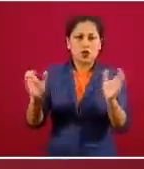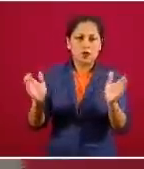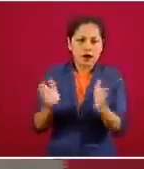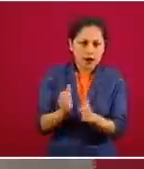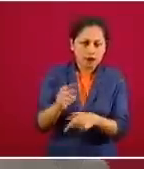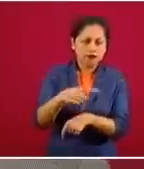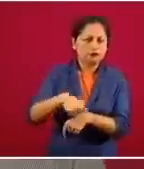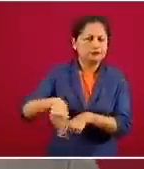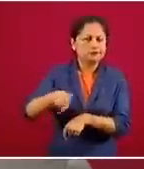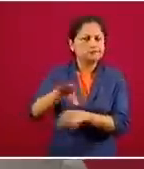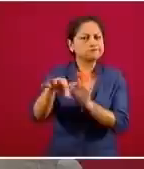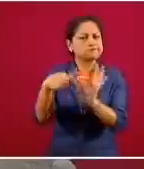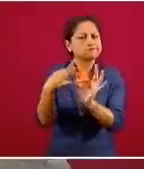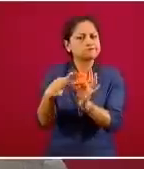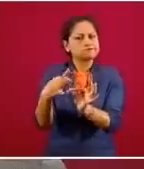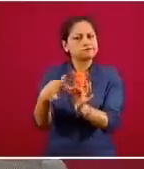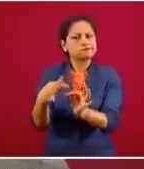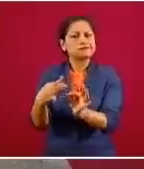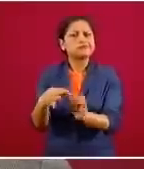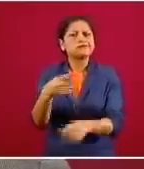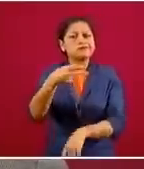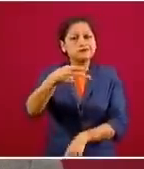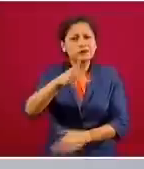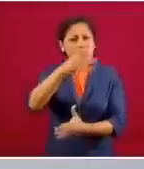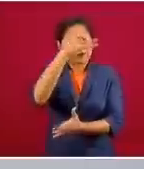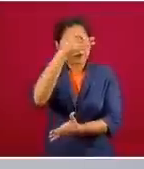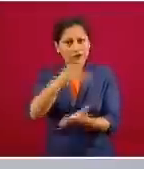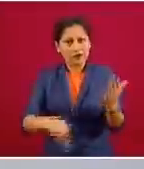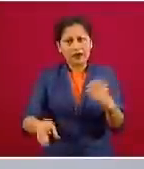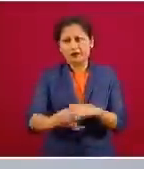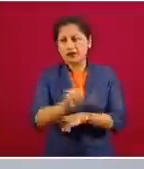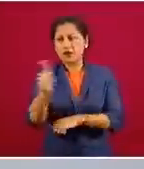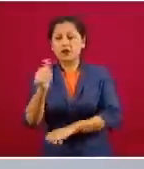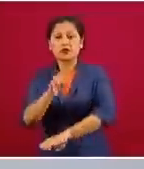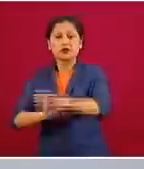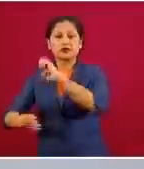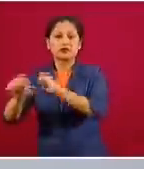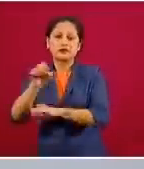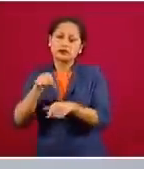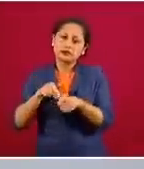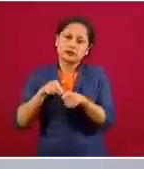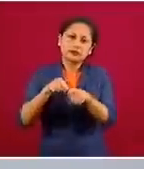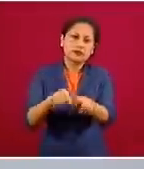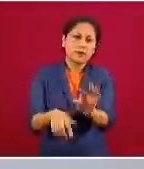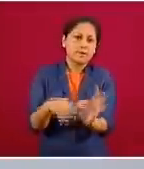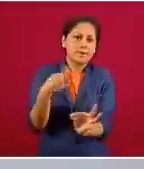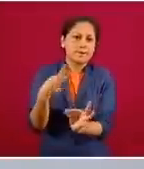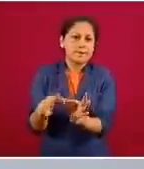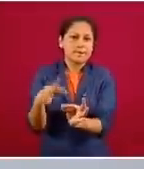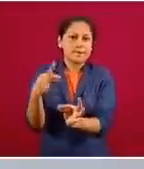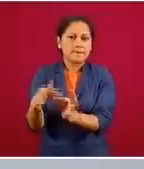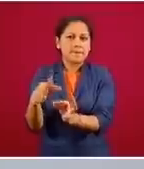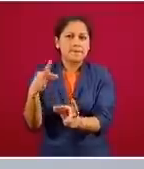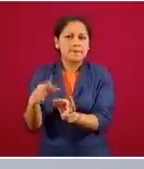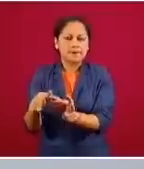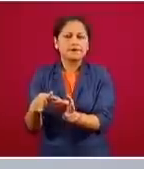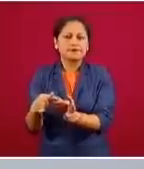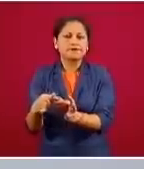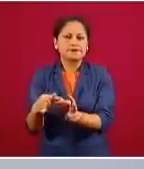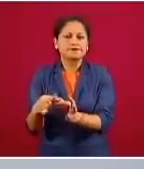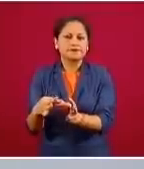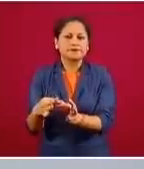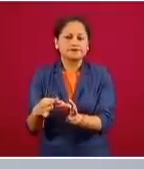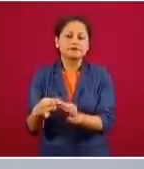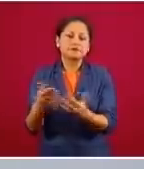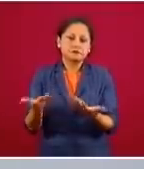la cooperación decidida de otras empresas, dado que la medida está orientada a la actividad laboral, para que